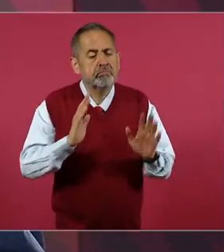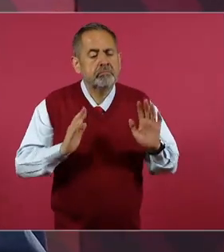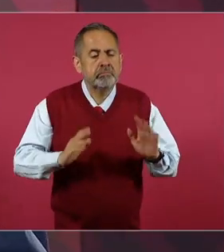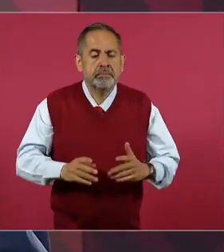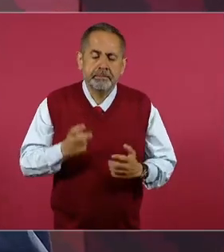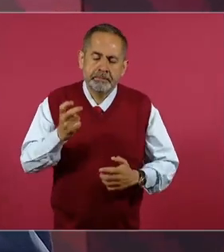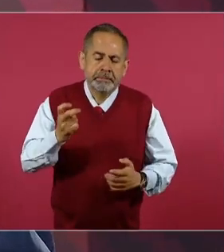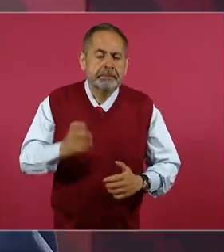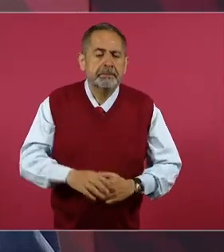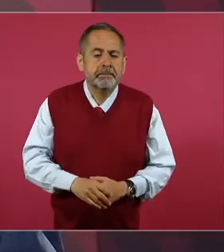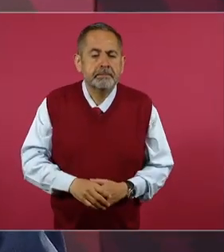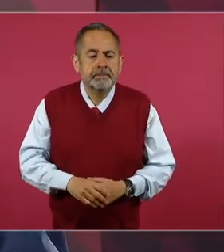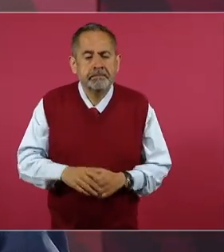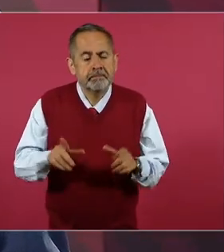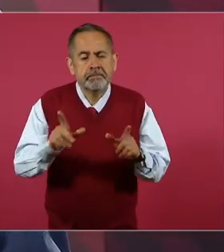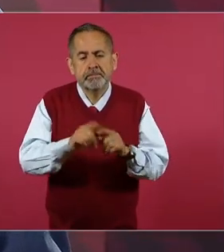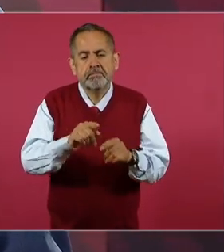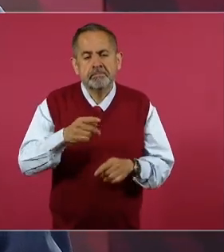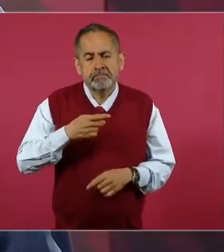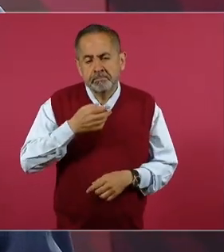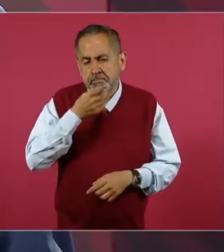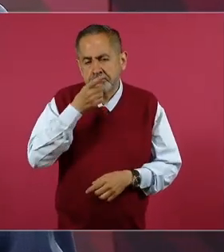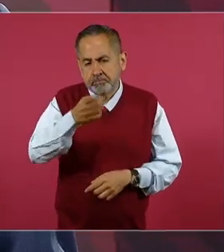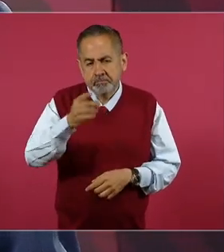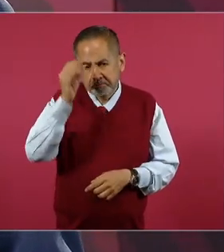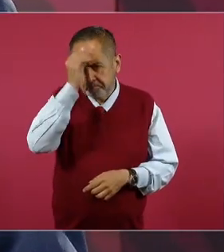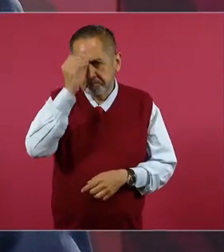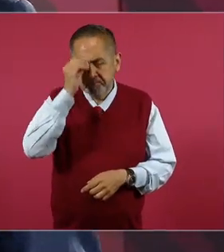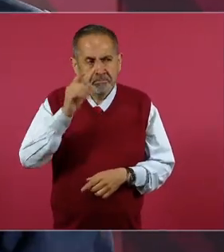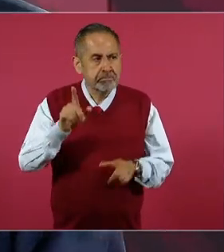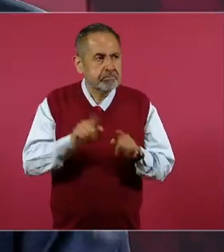Entonces, eso es lo que puedo comentar